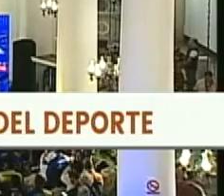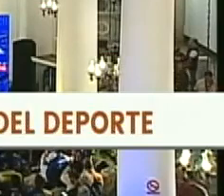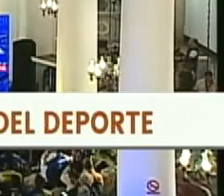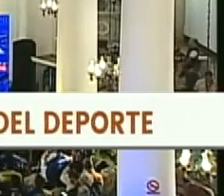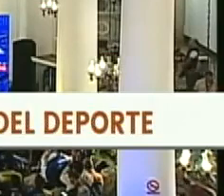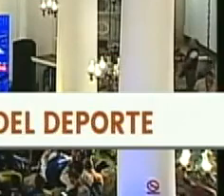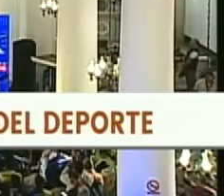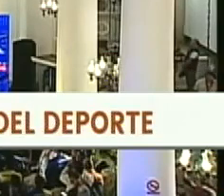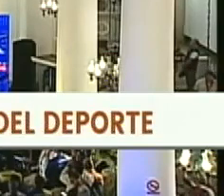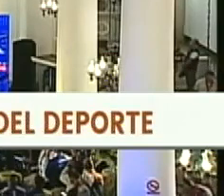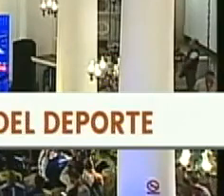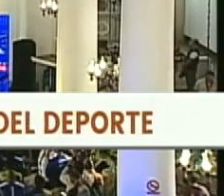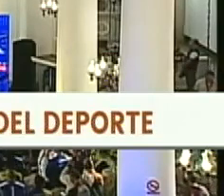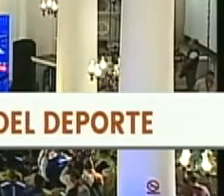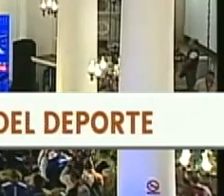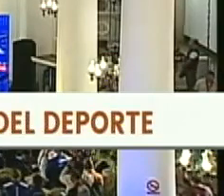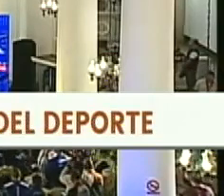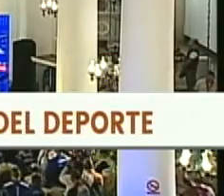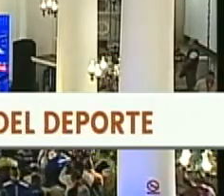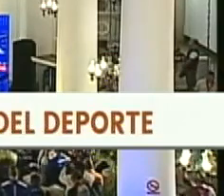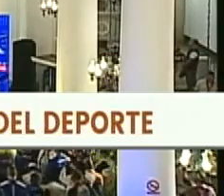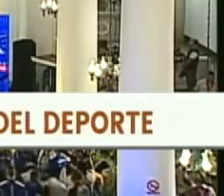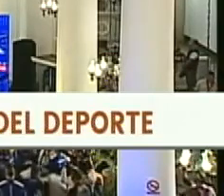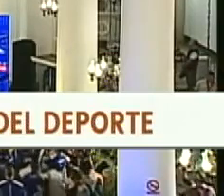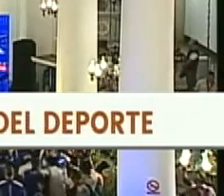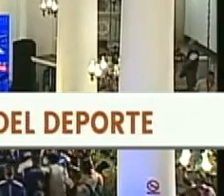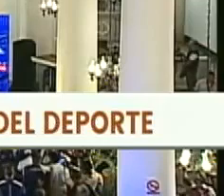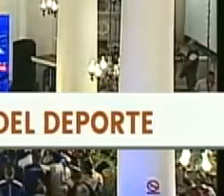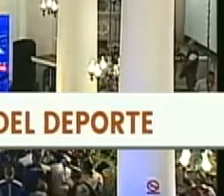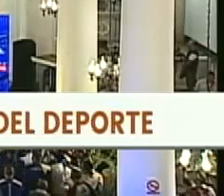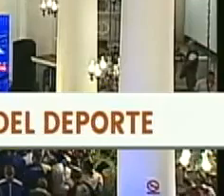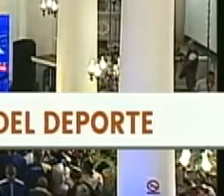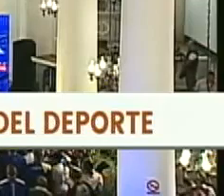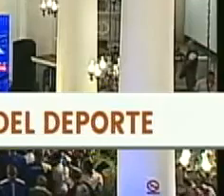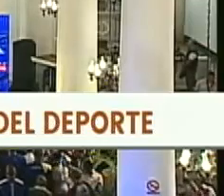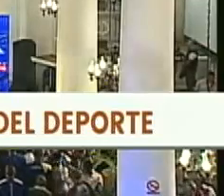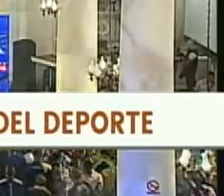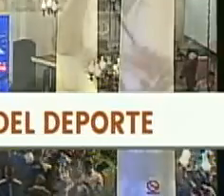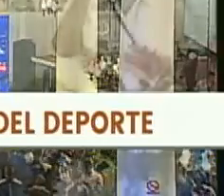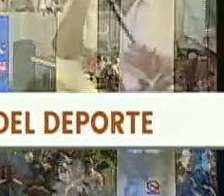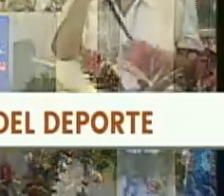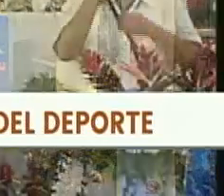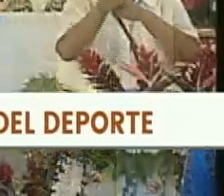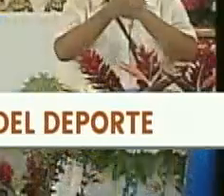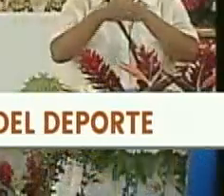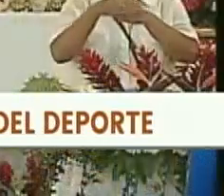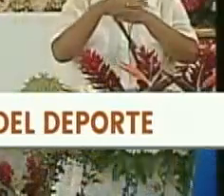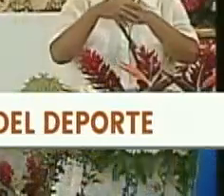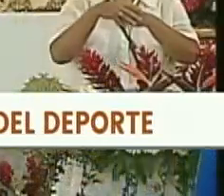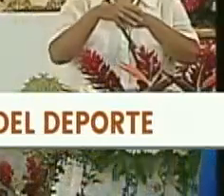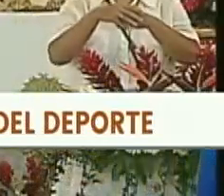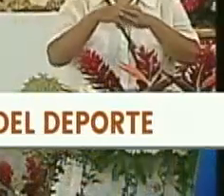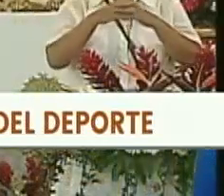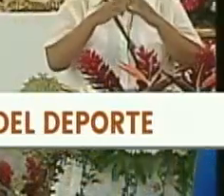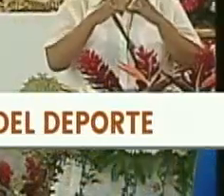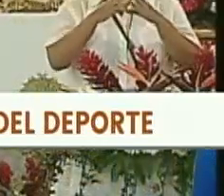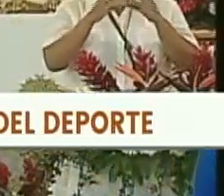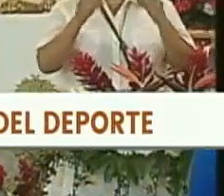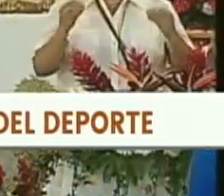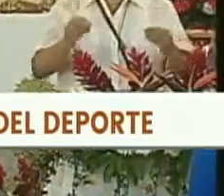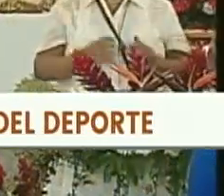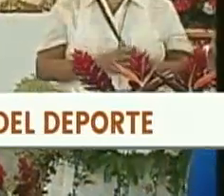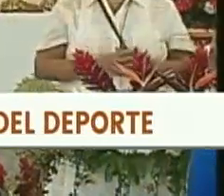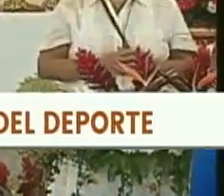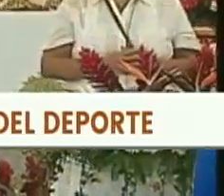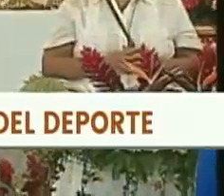no podemos de pie por favor mira con bondad señor los dones de tu iglesia que no consisten ya en oro